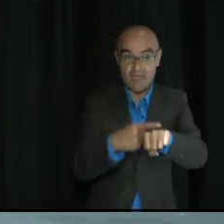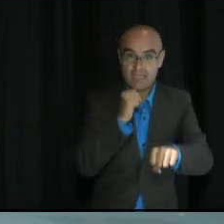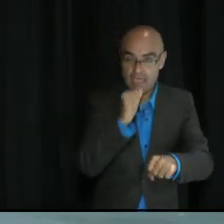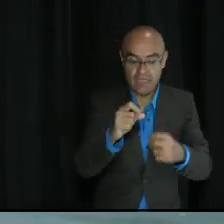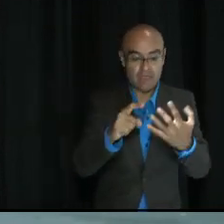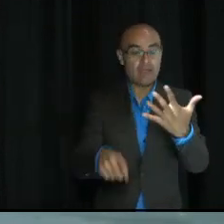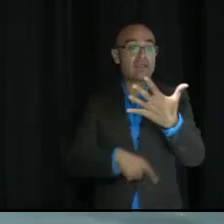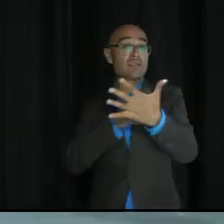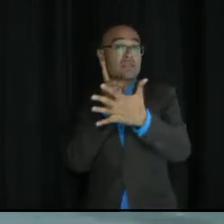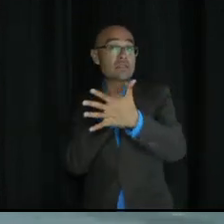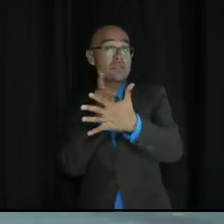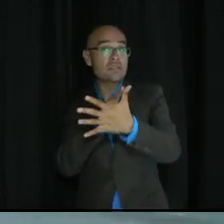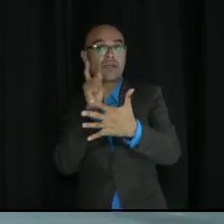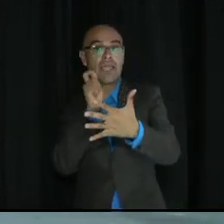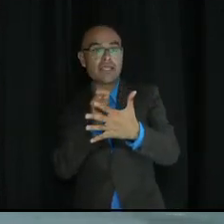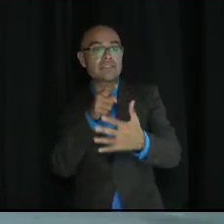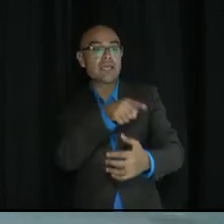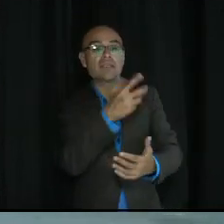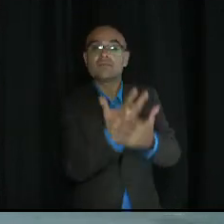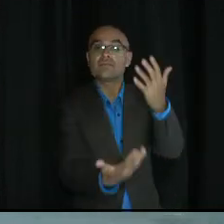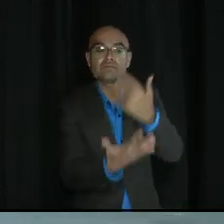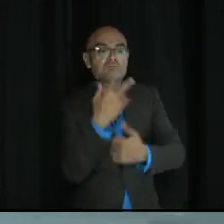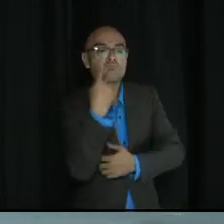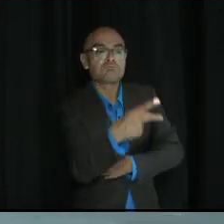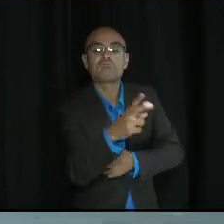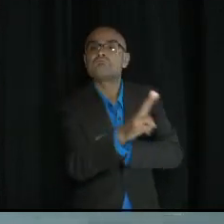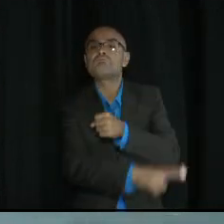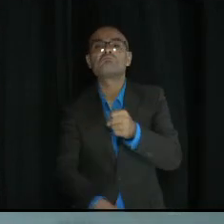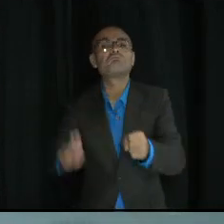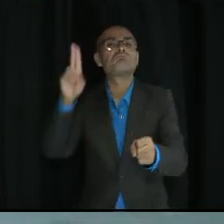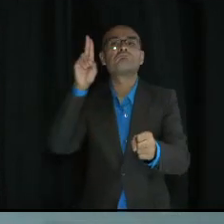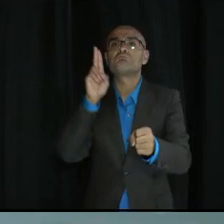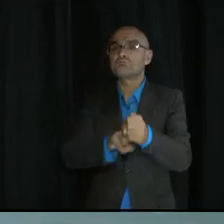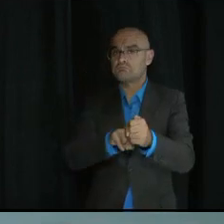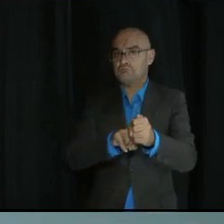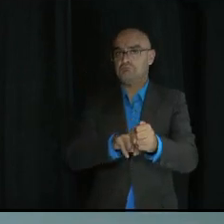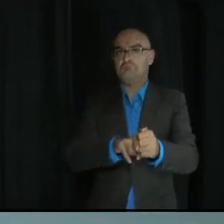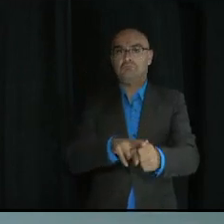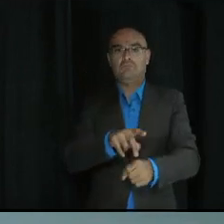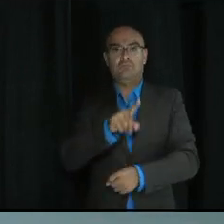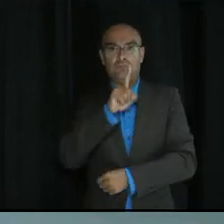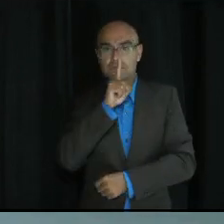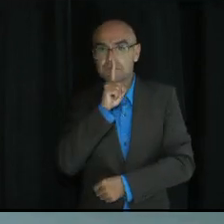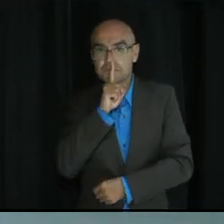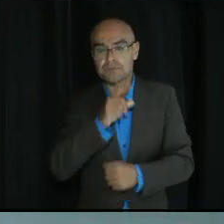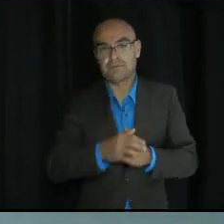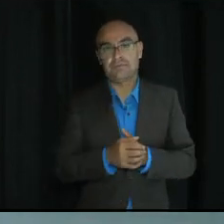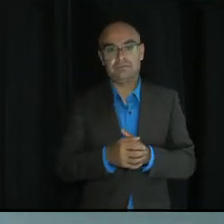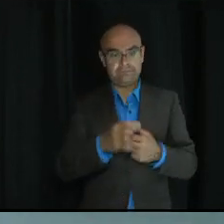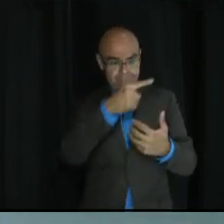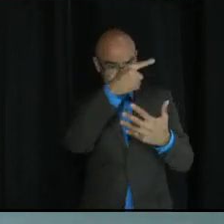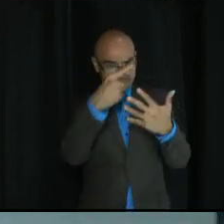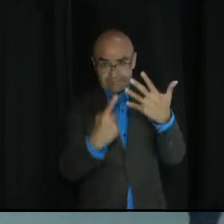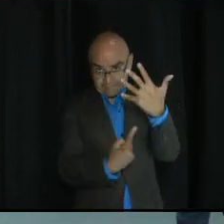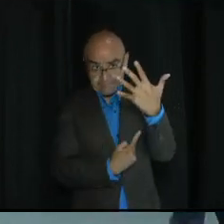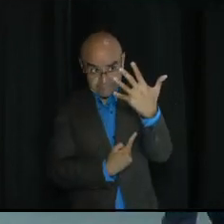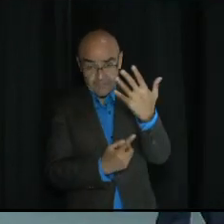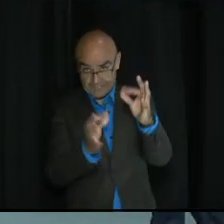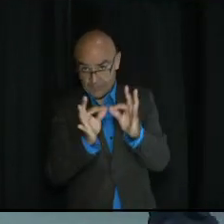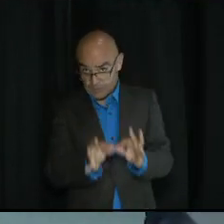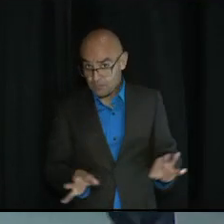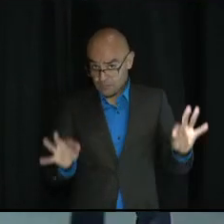un comportamiento natural, de acuerdo, pues lógicamente, a su especie. Son muy importantes porque